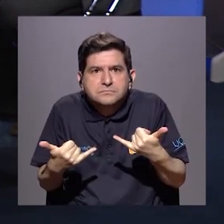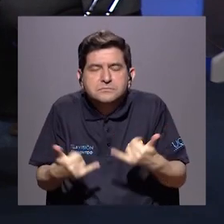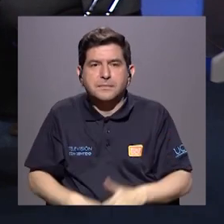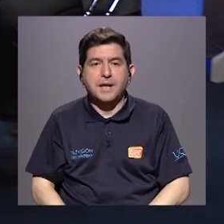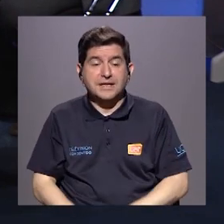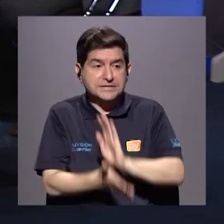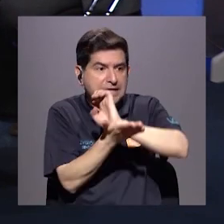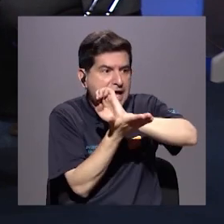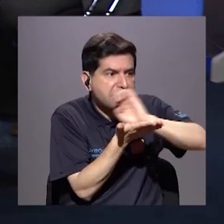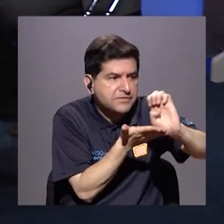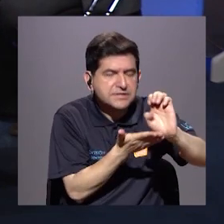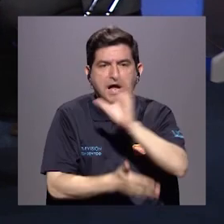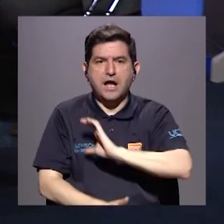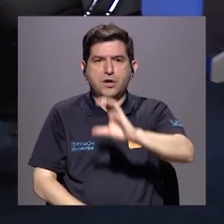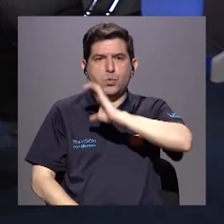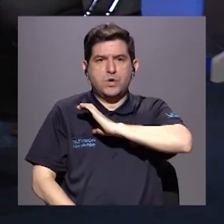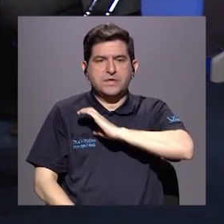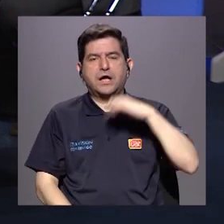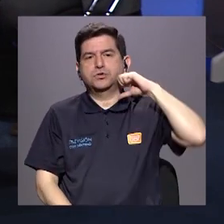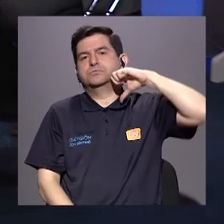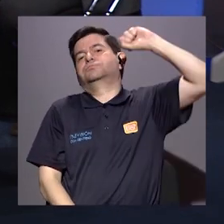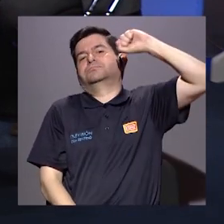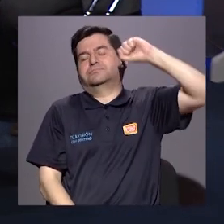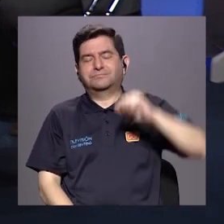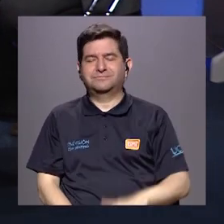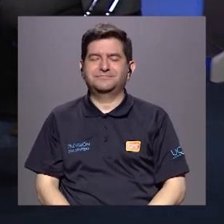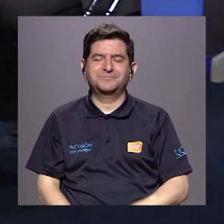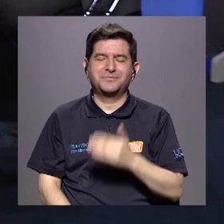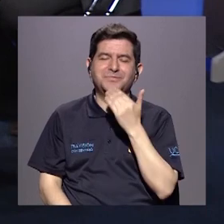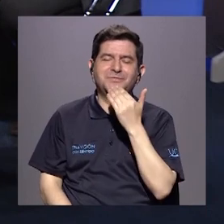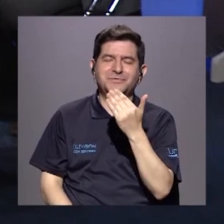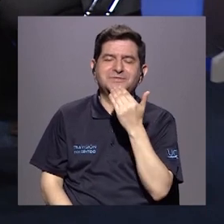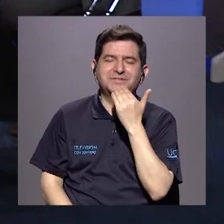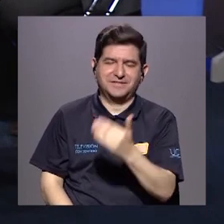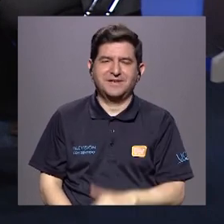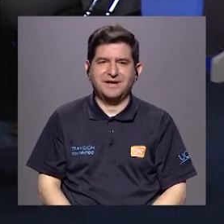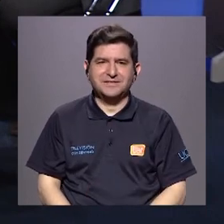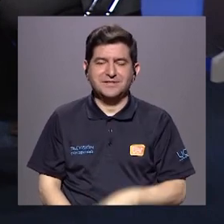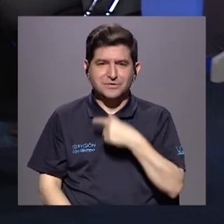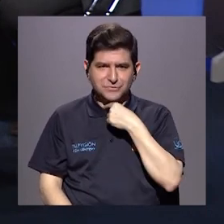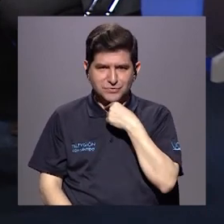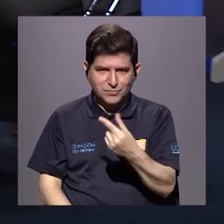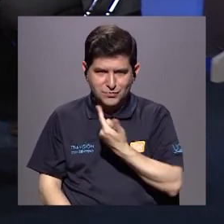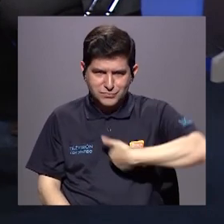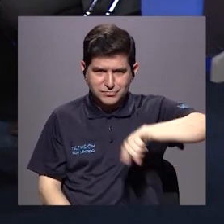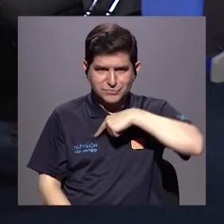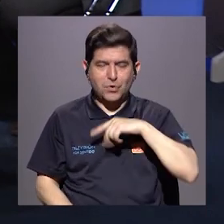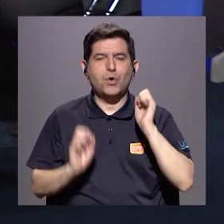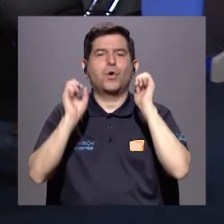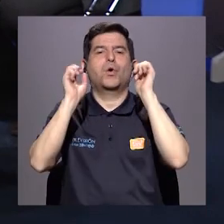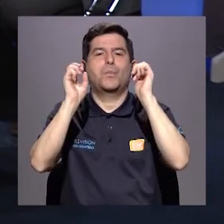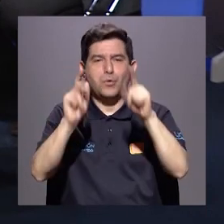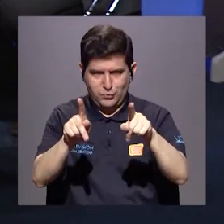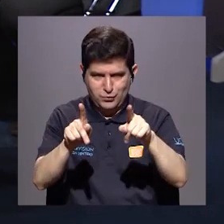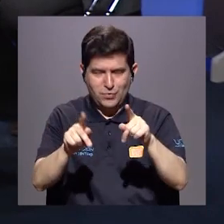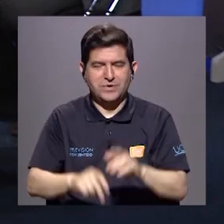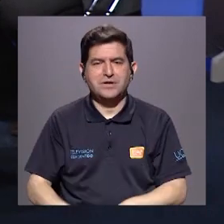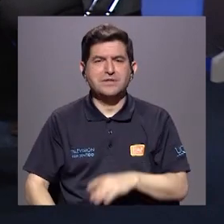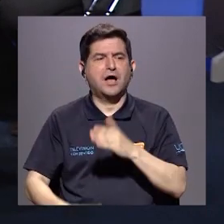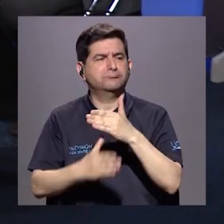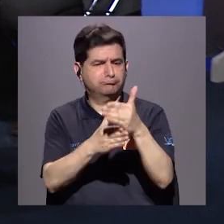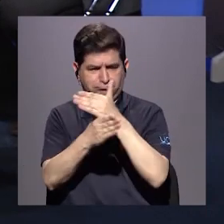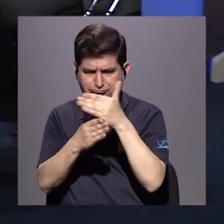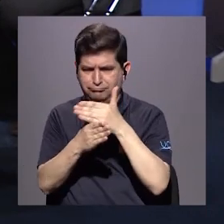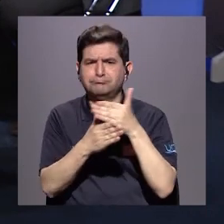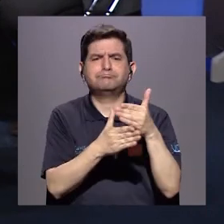la prevención del comportamiento suicida bienvenido muchas gracias en realidad es un gusto para nosotros tener la posibilidad de poder